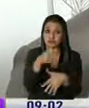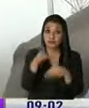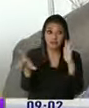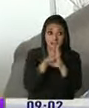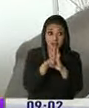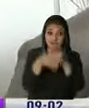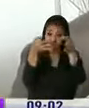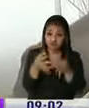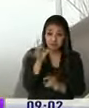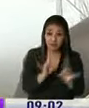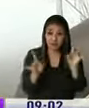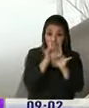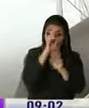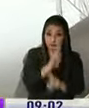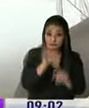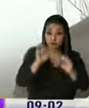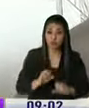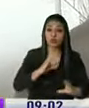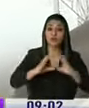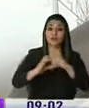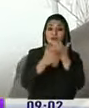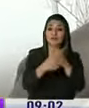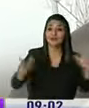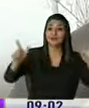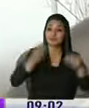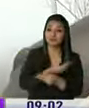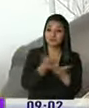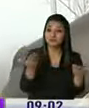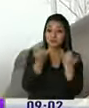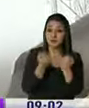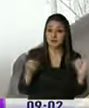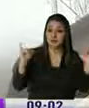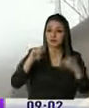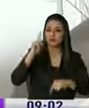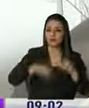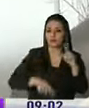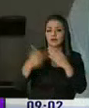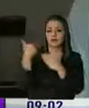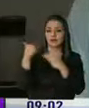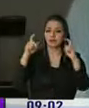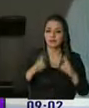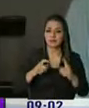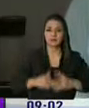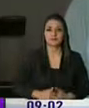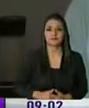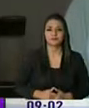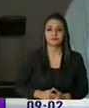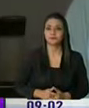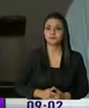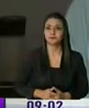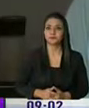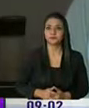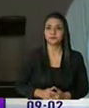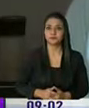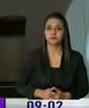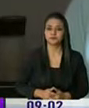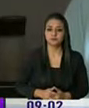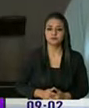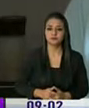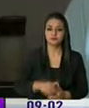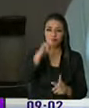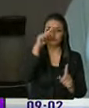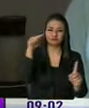ecuatorianos ejercer ese derecho a la comunicación libre, espontánea y responsable que todos y todas quieren. Yo creo que vamos en esa